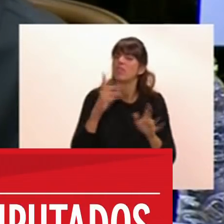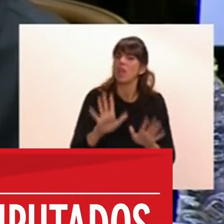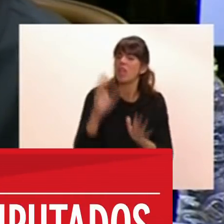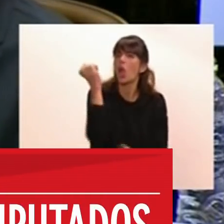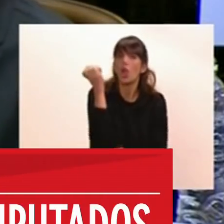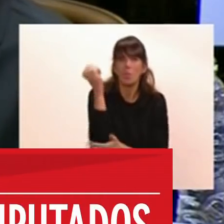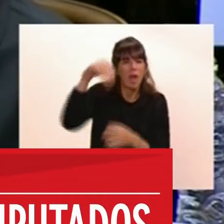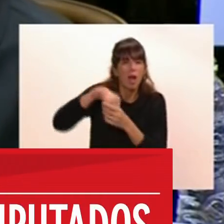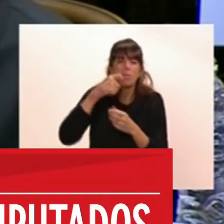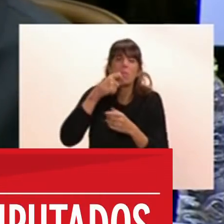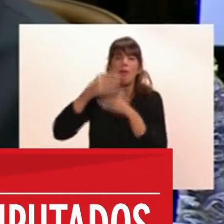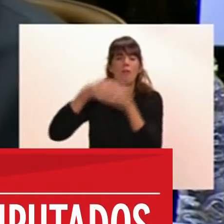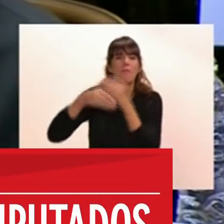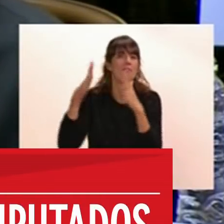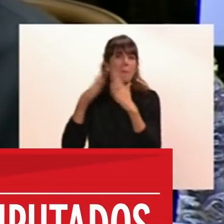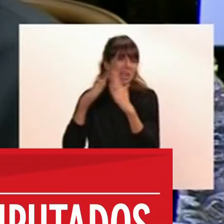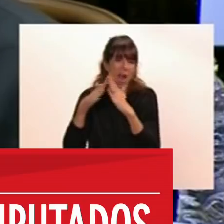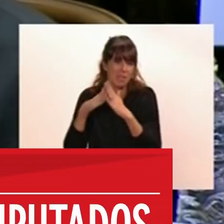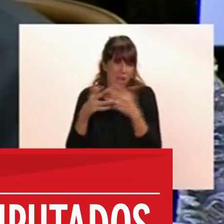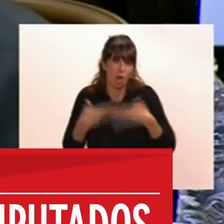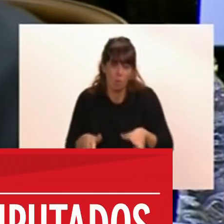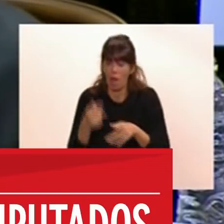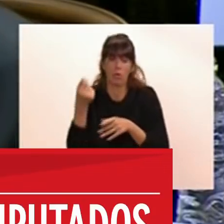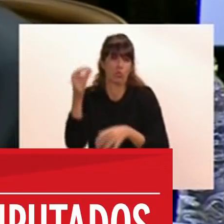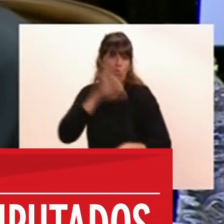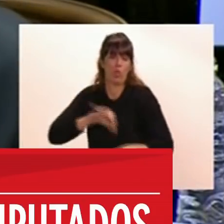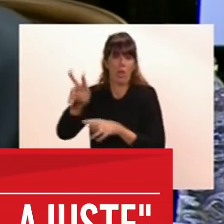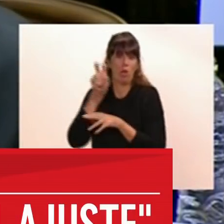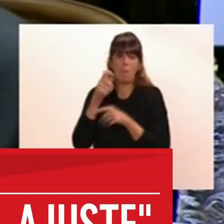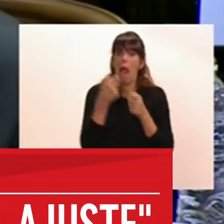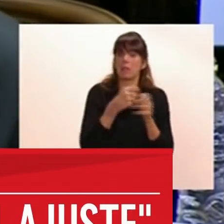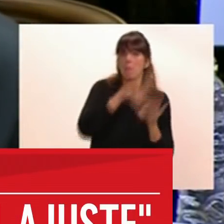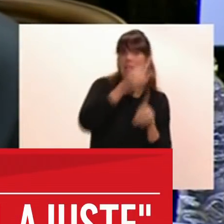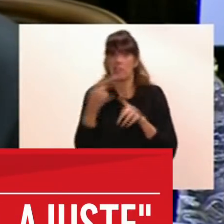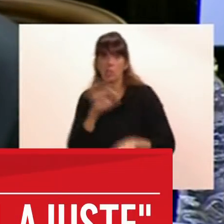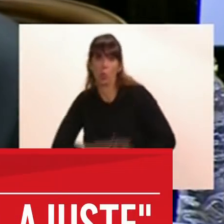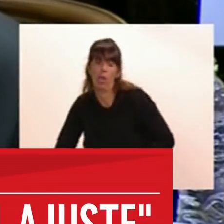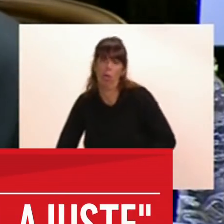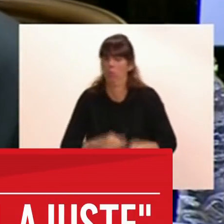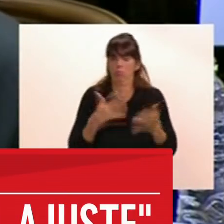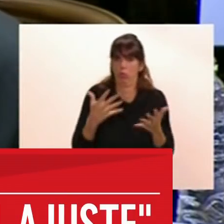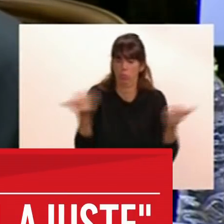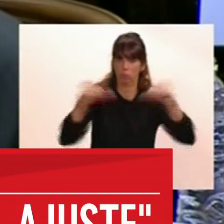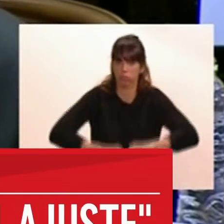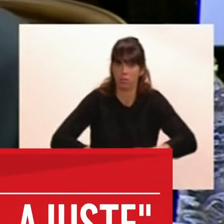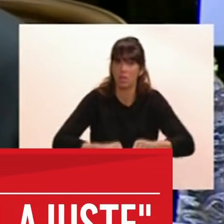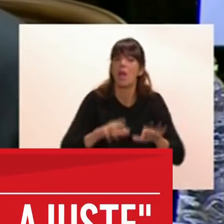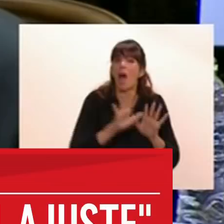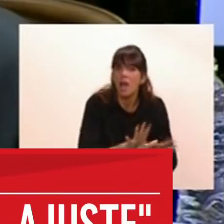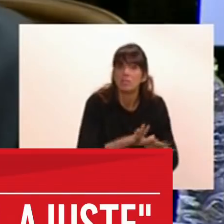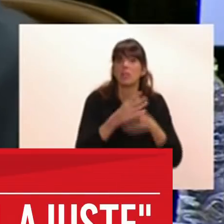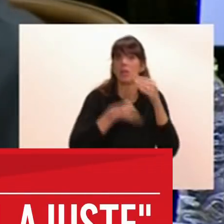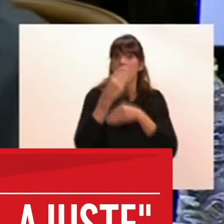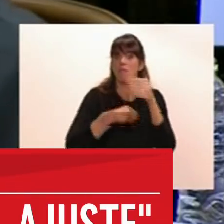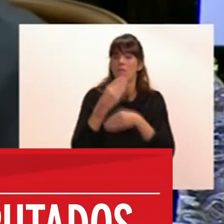una familia, si gasto más de lo que gano, entonces tengo que gastar menos. No, señor jefe de gabinete. En esa